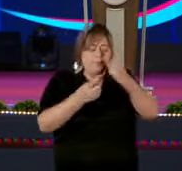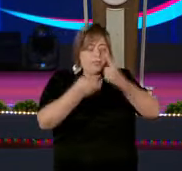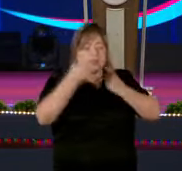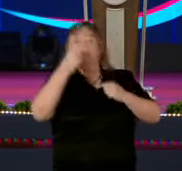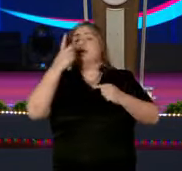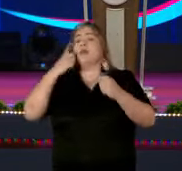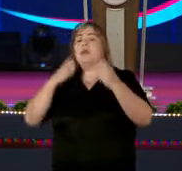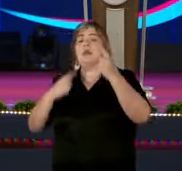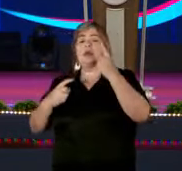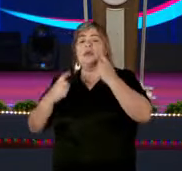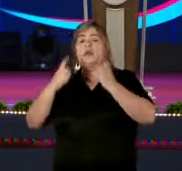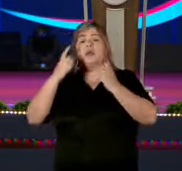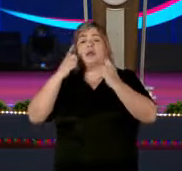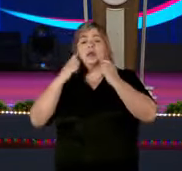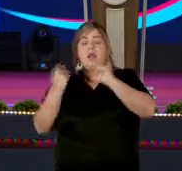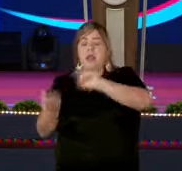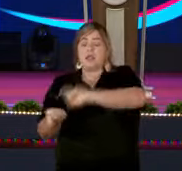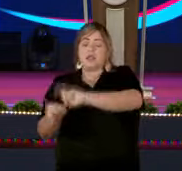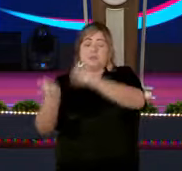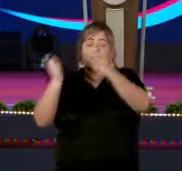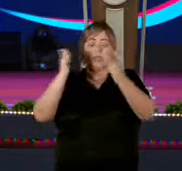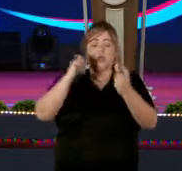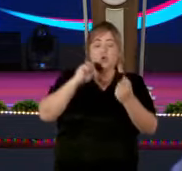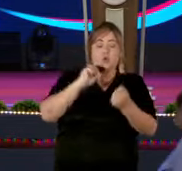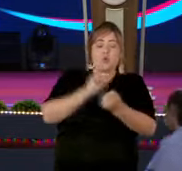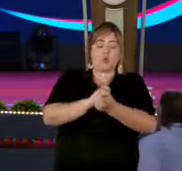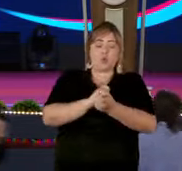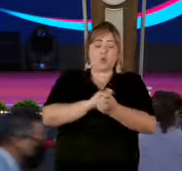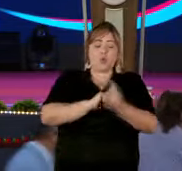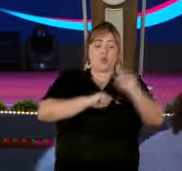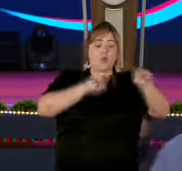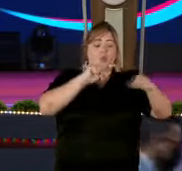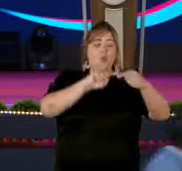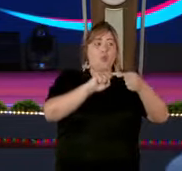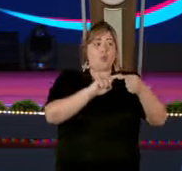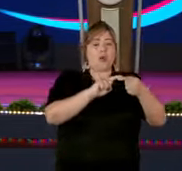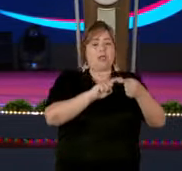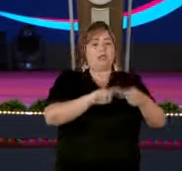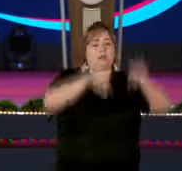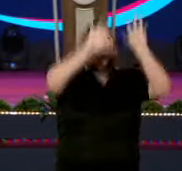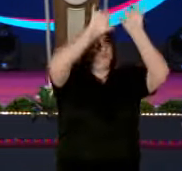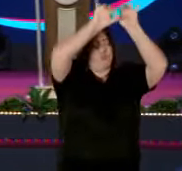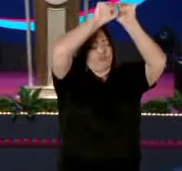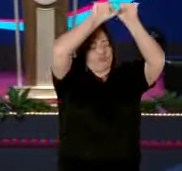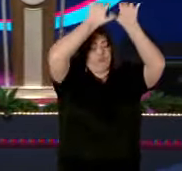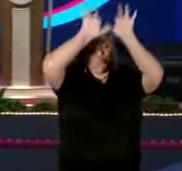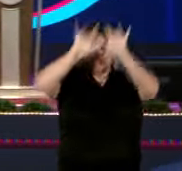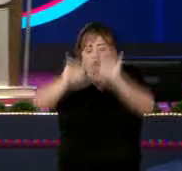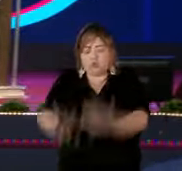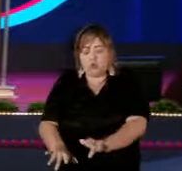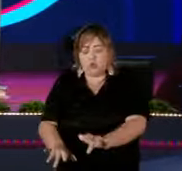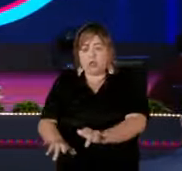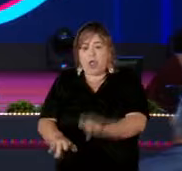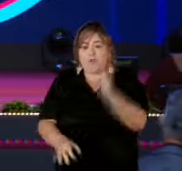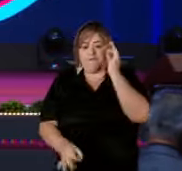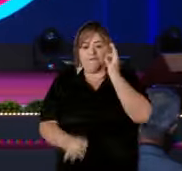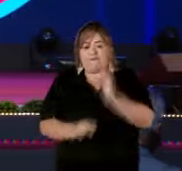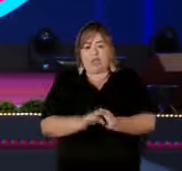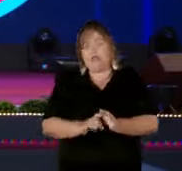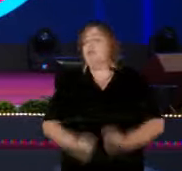en fuente cuando la lluvia llena los estanques.